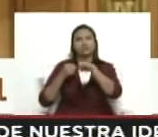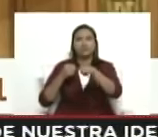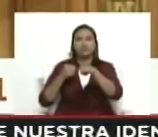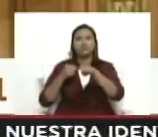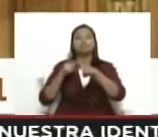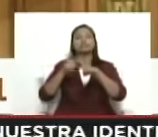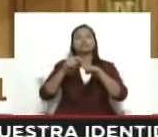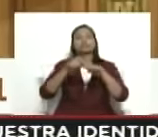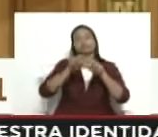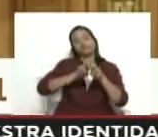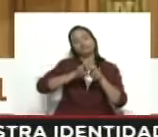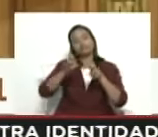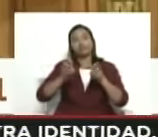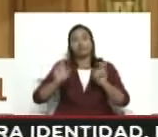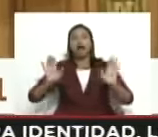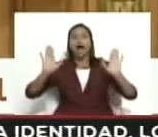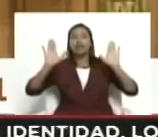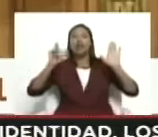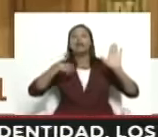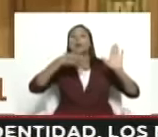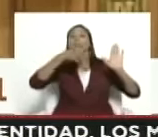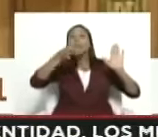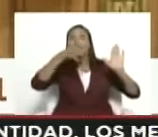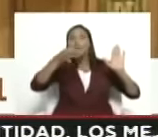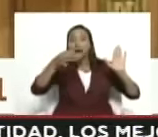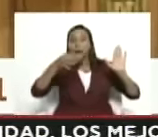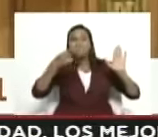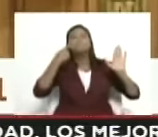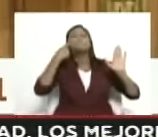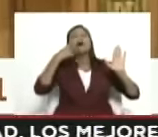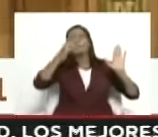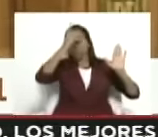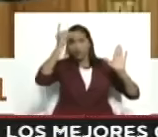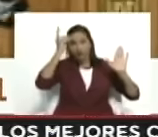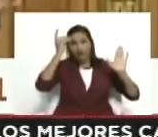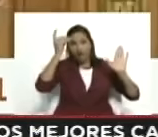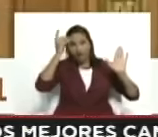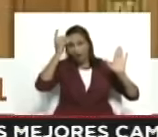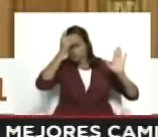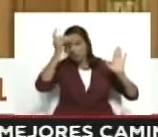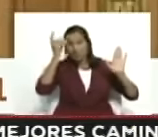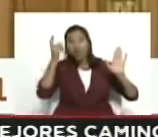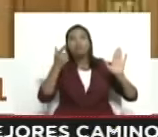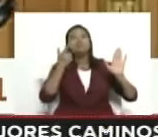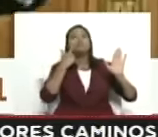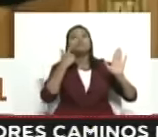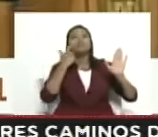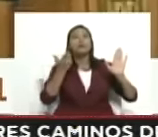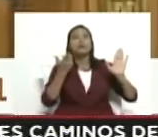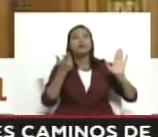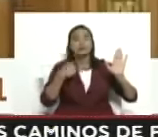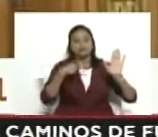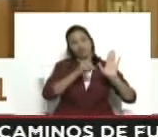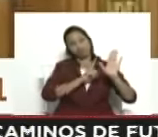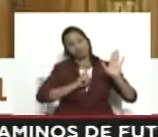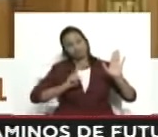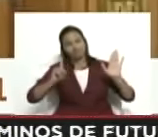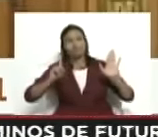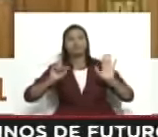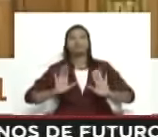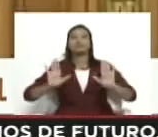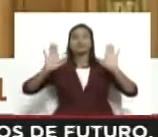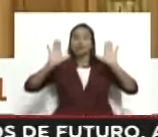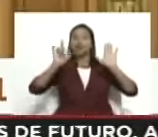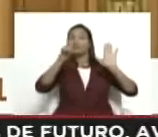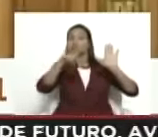alto y decía, traigo a Diosdado, bájalo para verlo. Bueno, lo pendejo no es. De yo salía y ellos